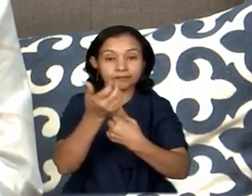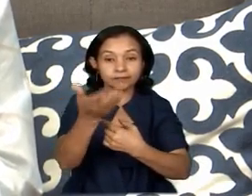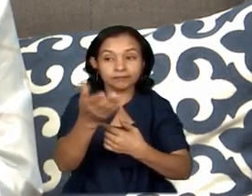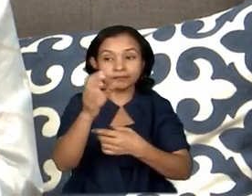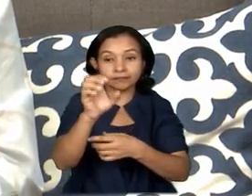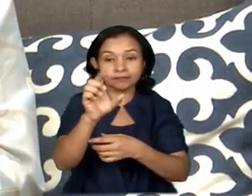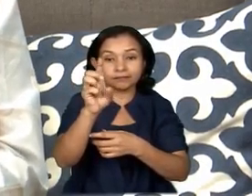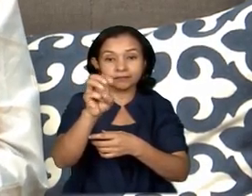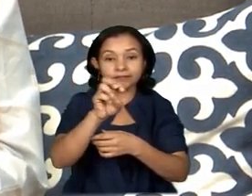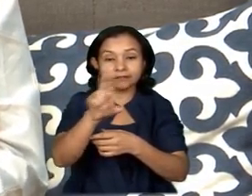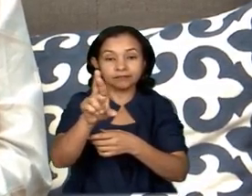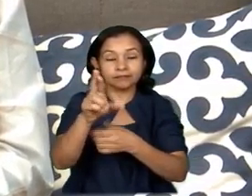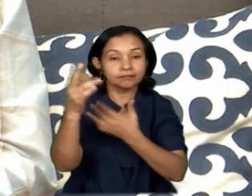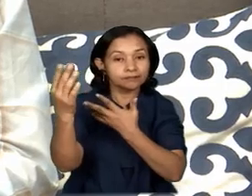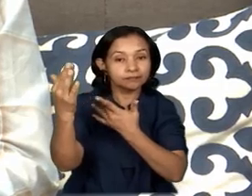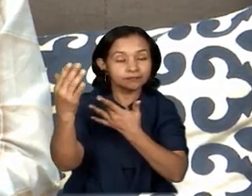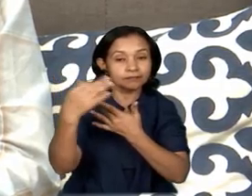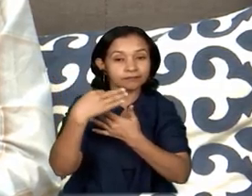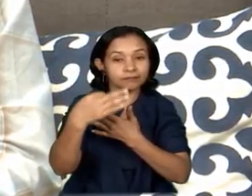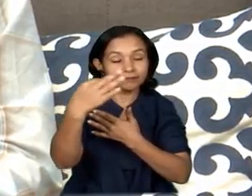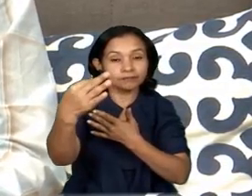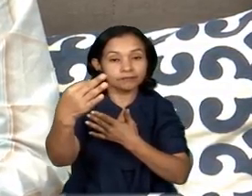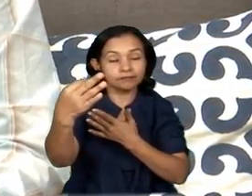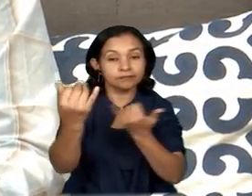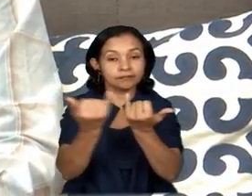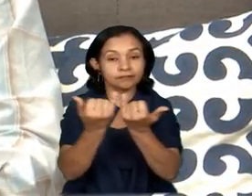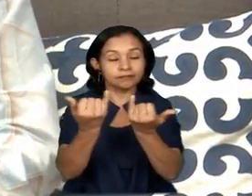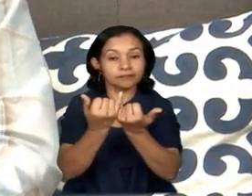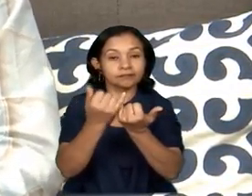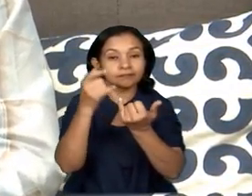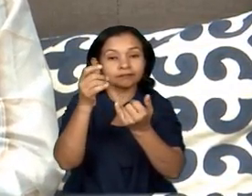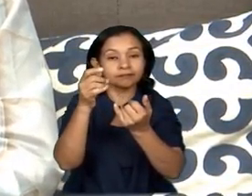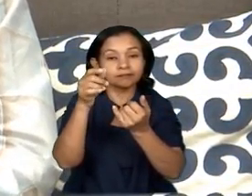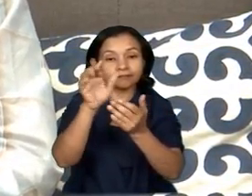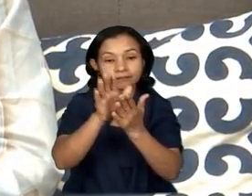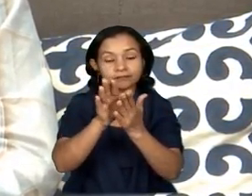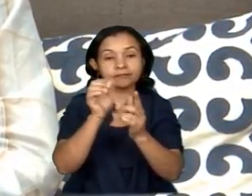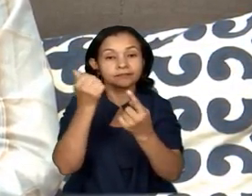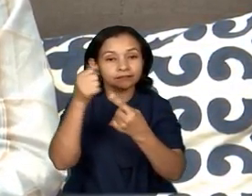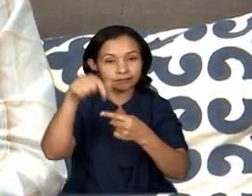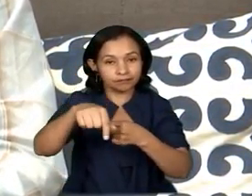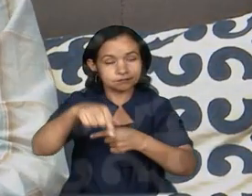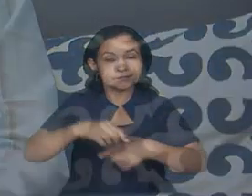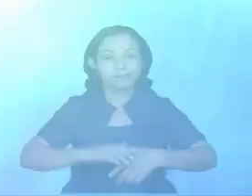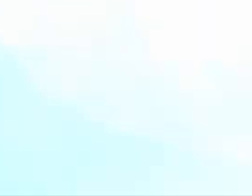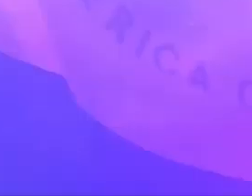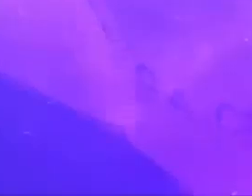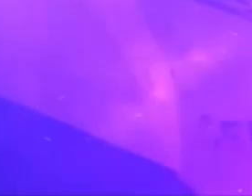con ustedes Elmer Marcia y les esperamos en una nueva edición de este su programa Desde el Parlamento.